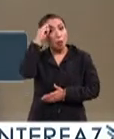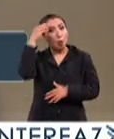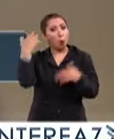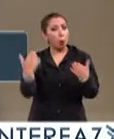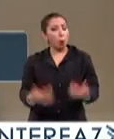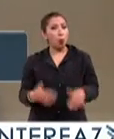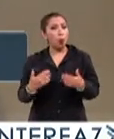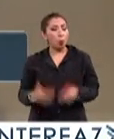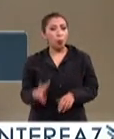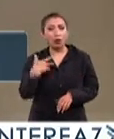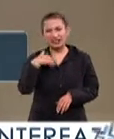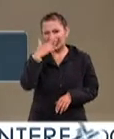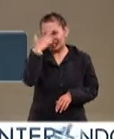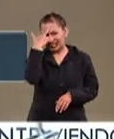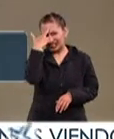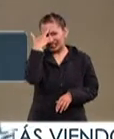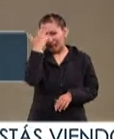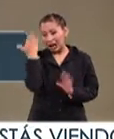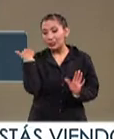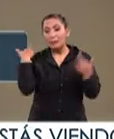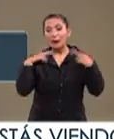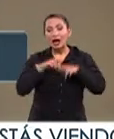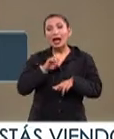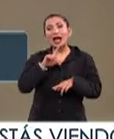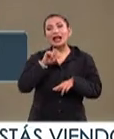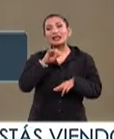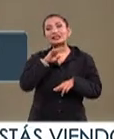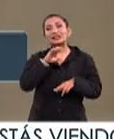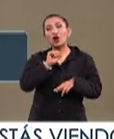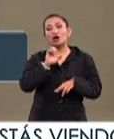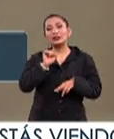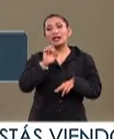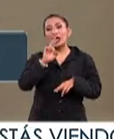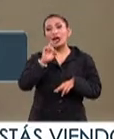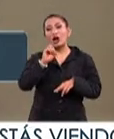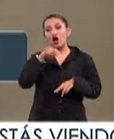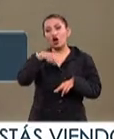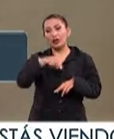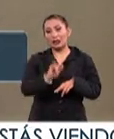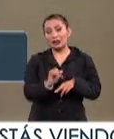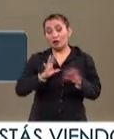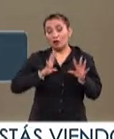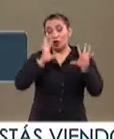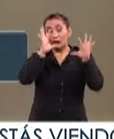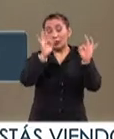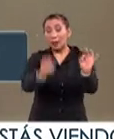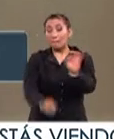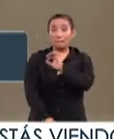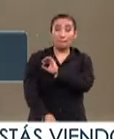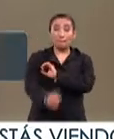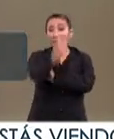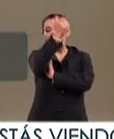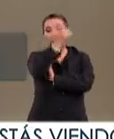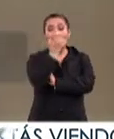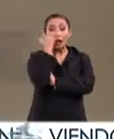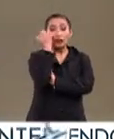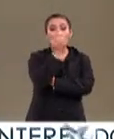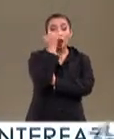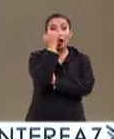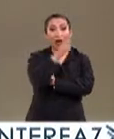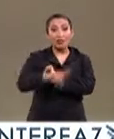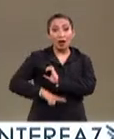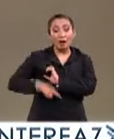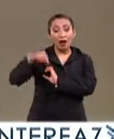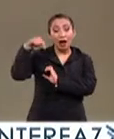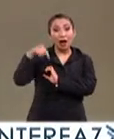inteligencia. Recordemos tan solo al maestro Eliseo Sceroni, fundador de la primera escuela